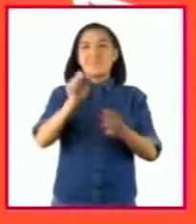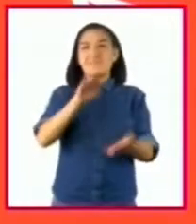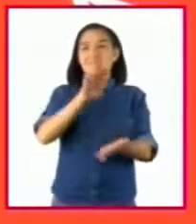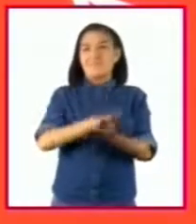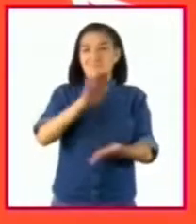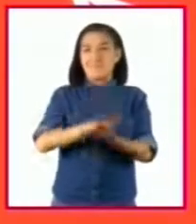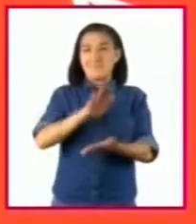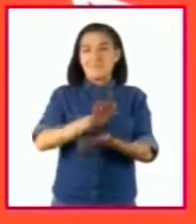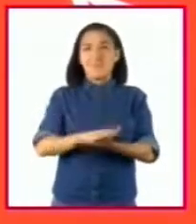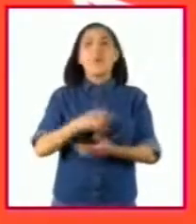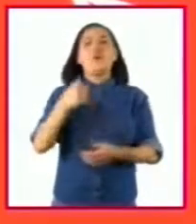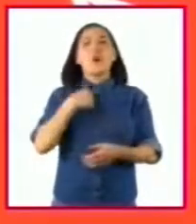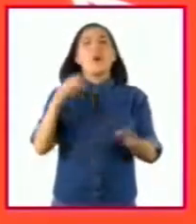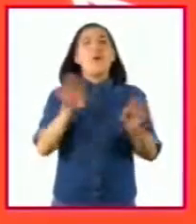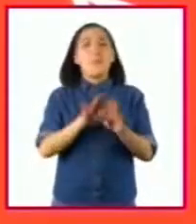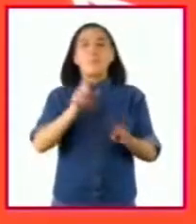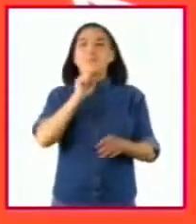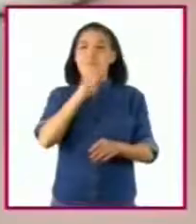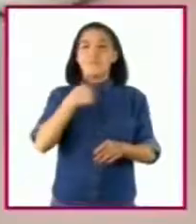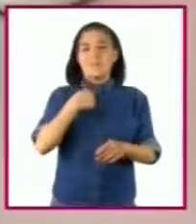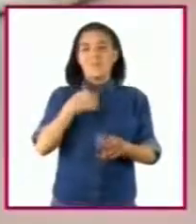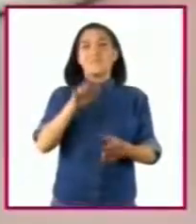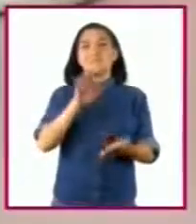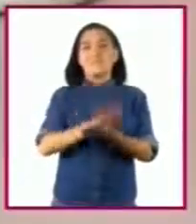voy a seguir el ritmo con el pie.